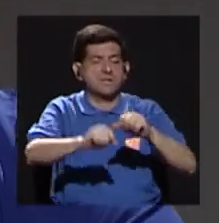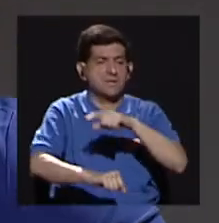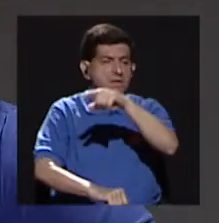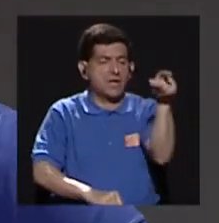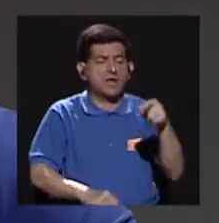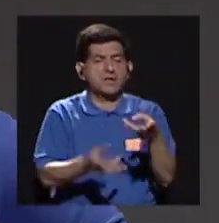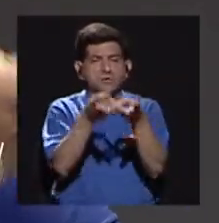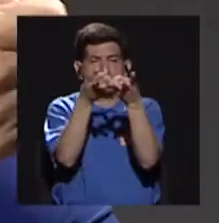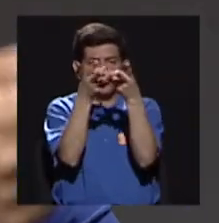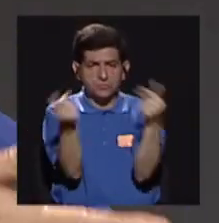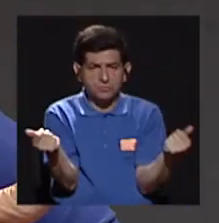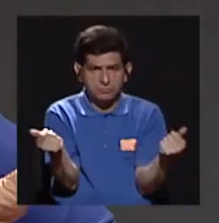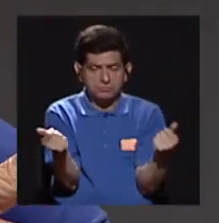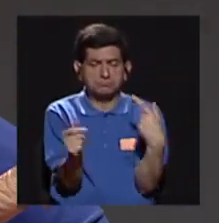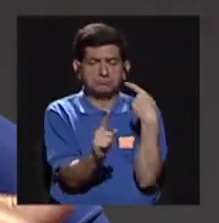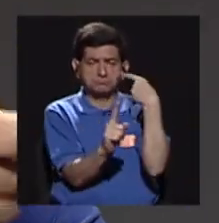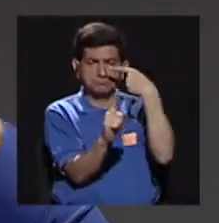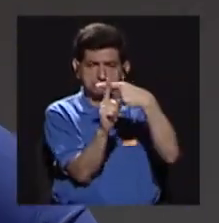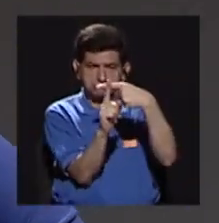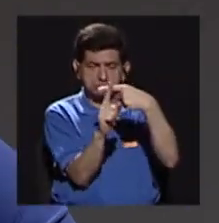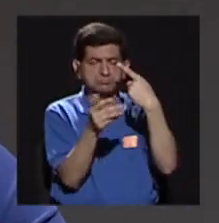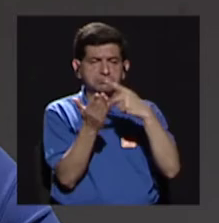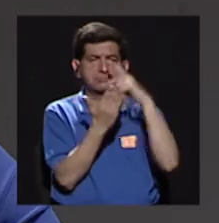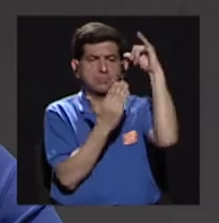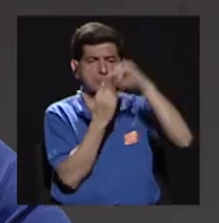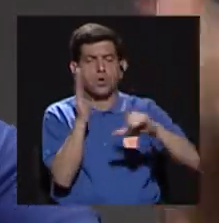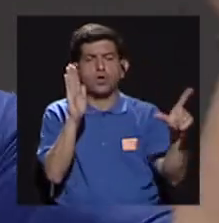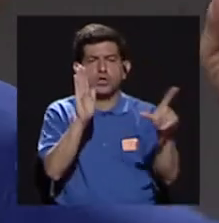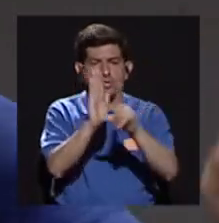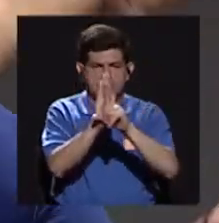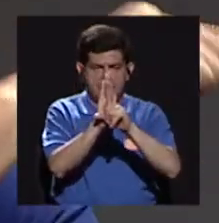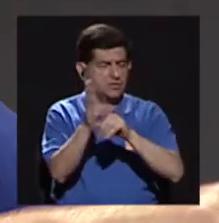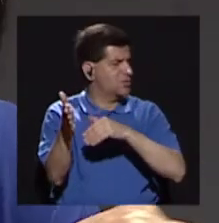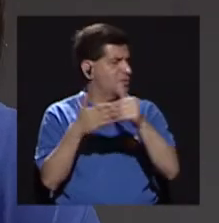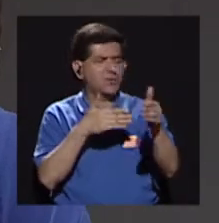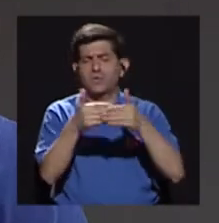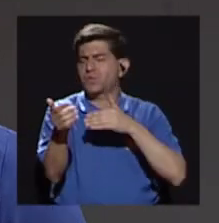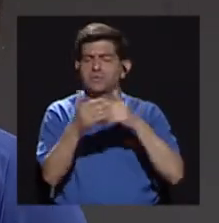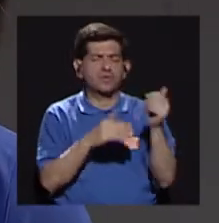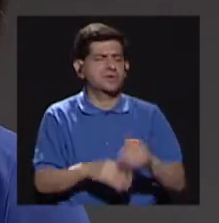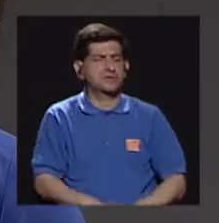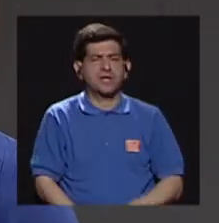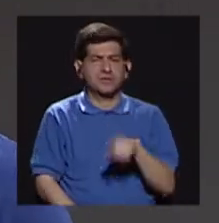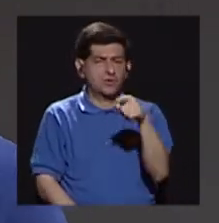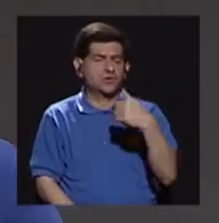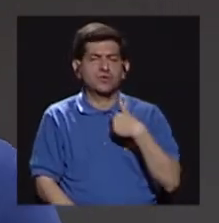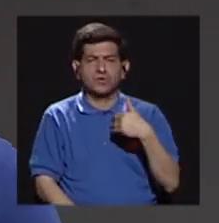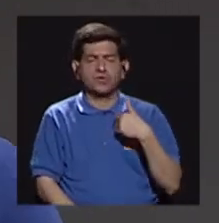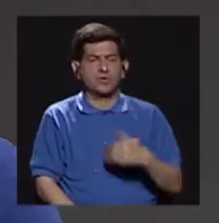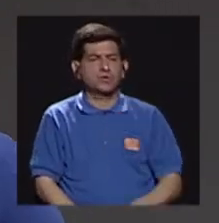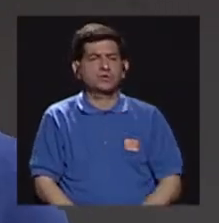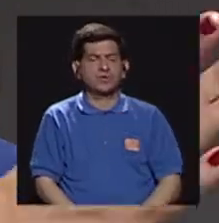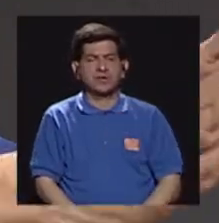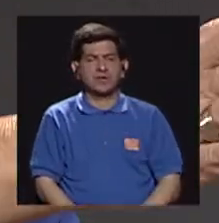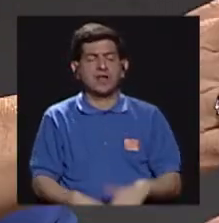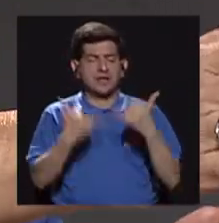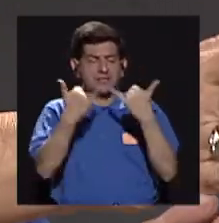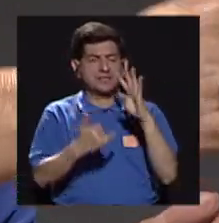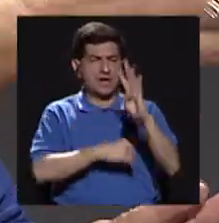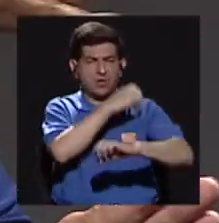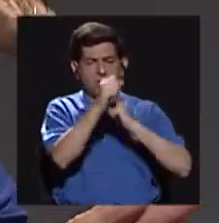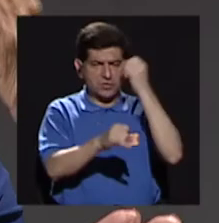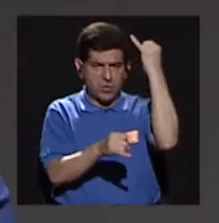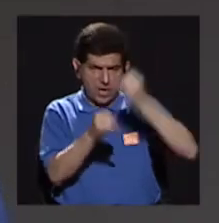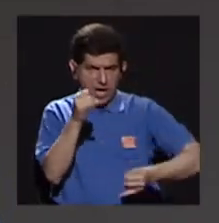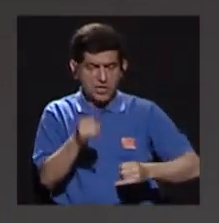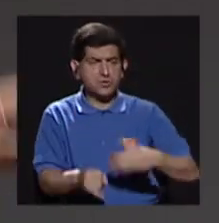resolver afirmativamente un proyecto de ley aunque no se le haya resuelto el plazo por final y